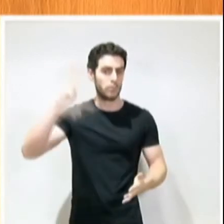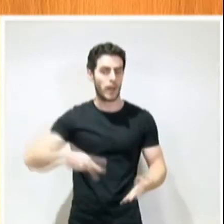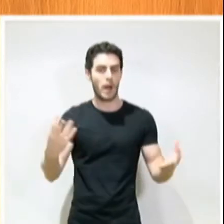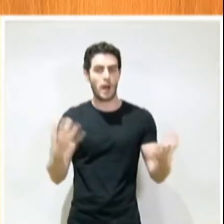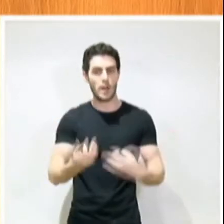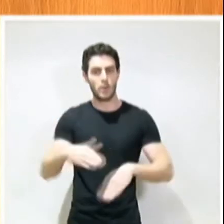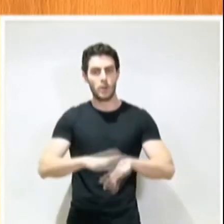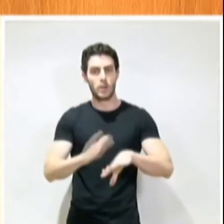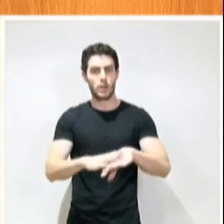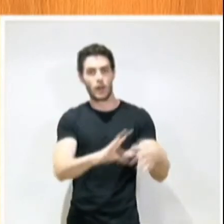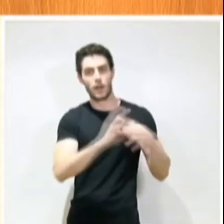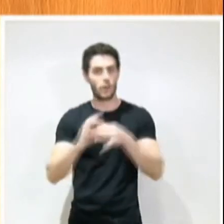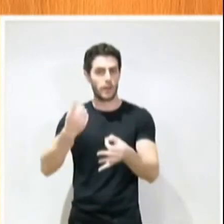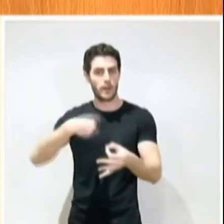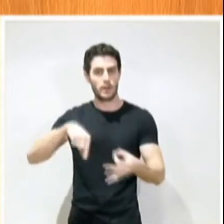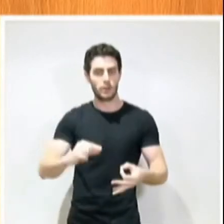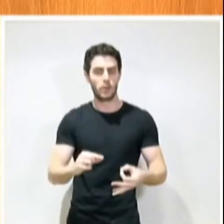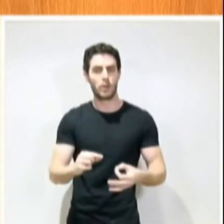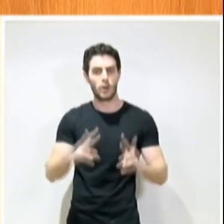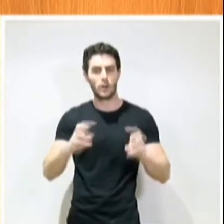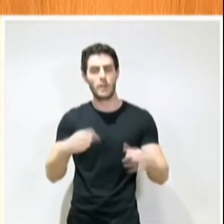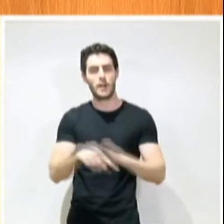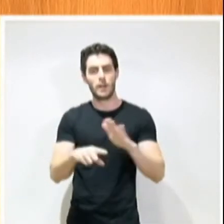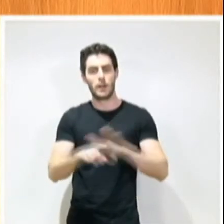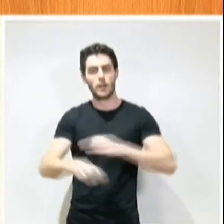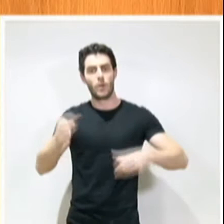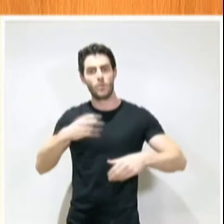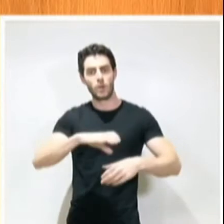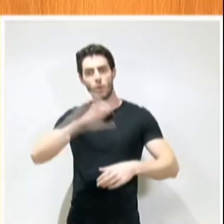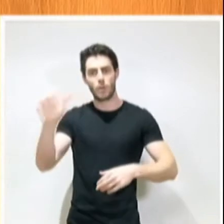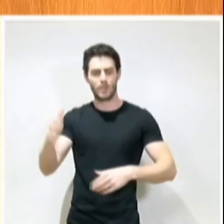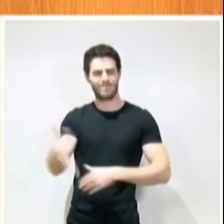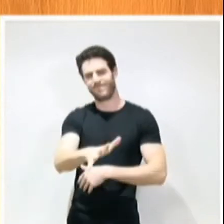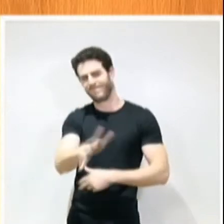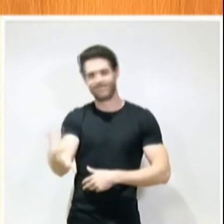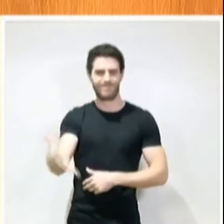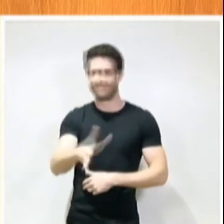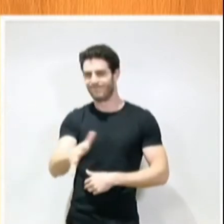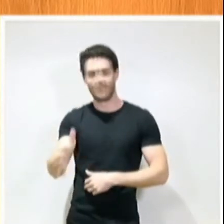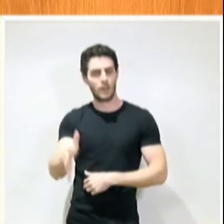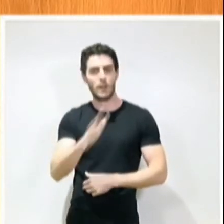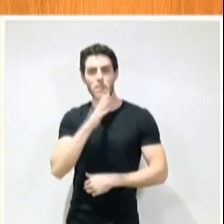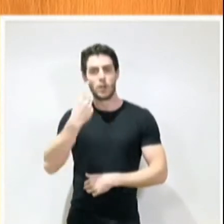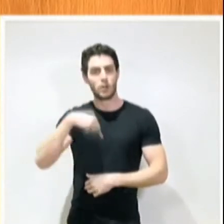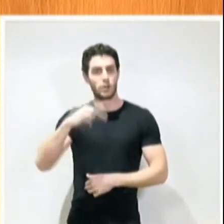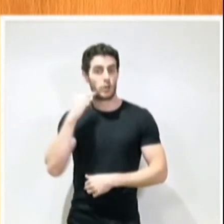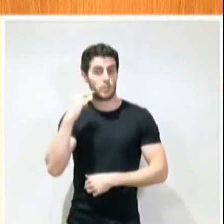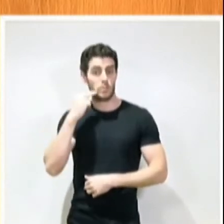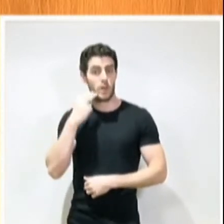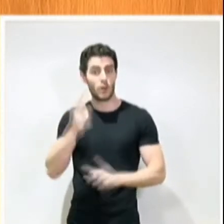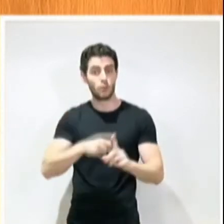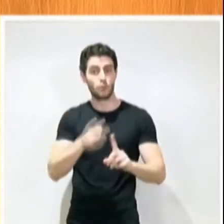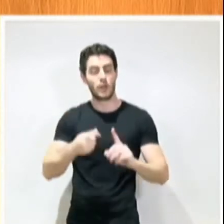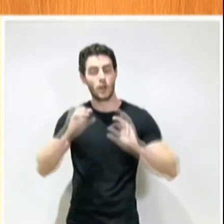desde izquierda unidad somos bastante escépticos con la gestión fondos europeos porque nos tememos que sean utilizados nuevamente